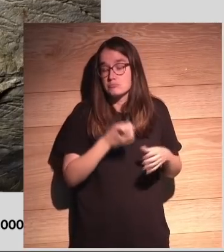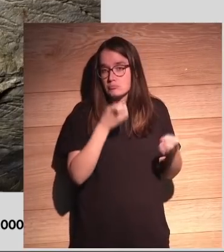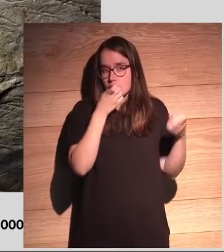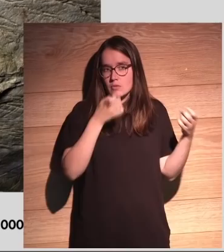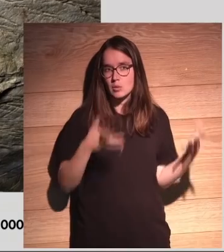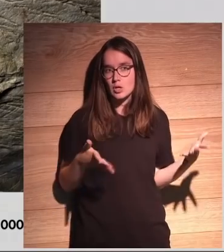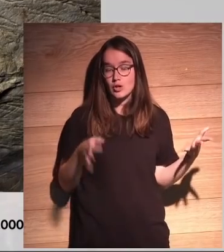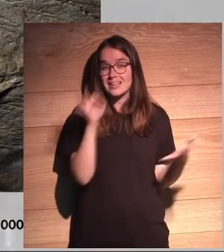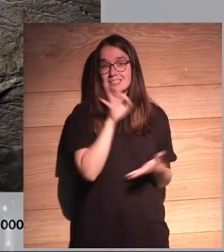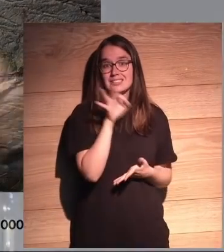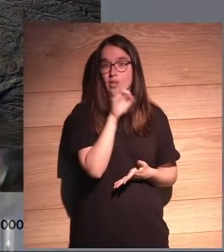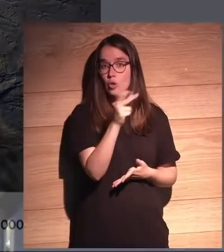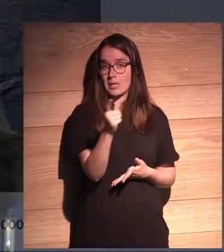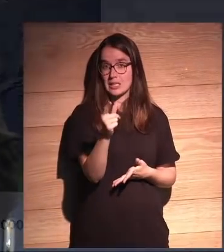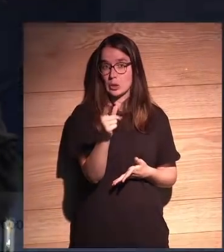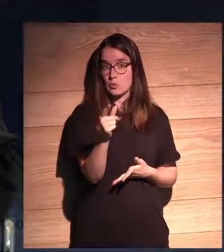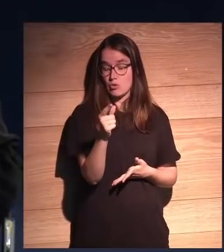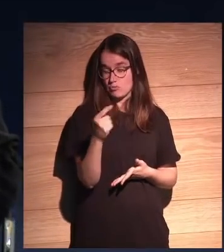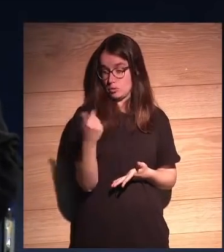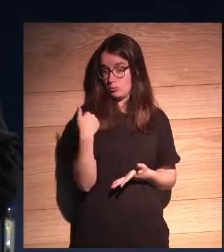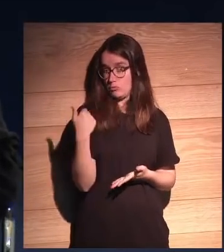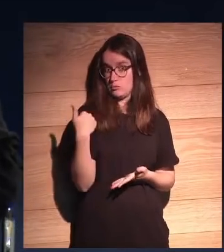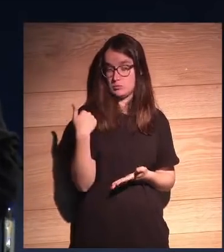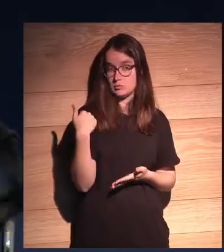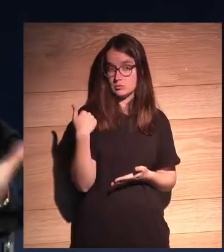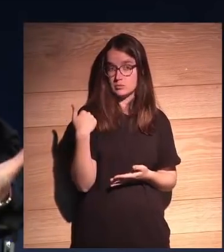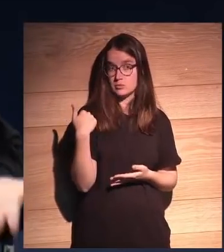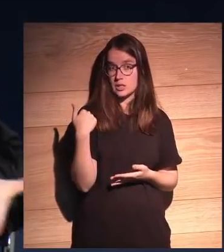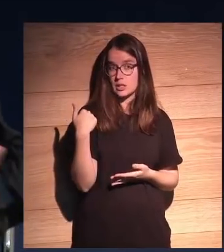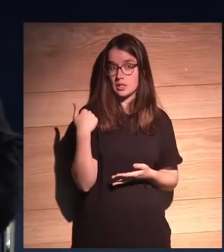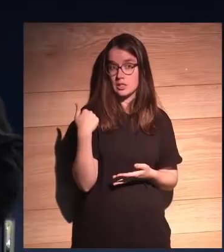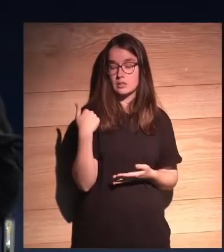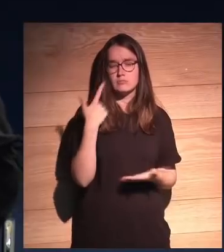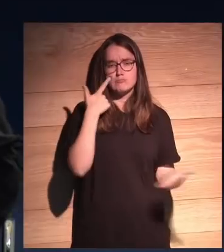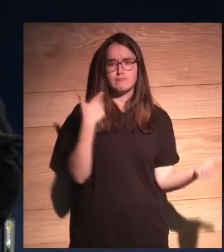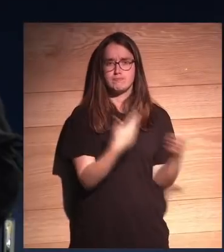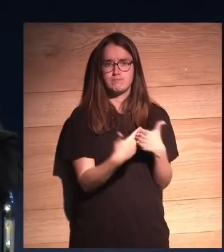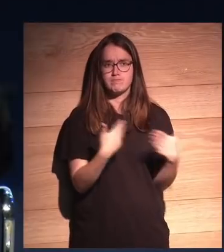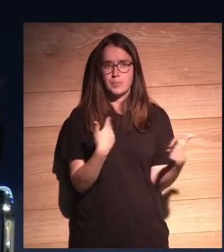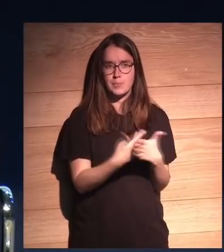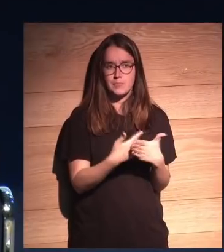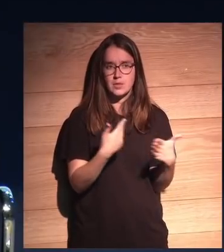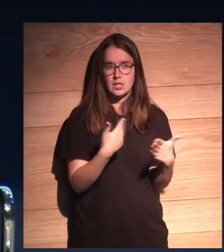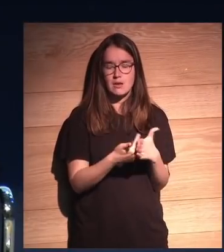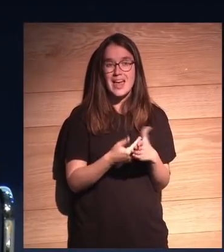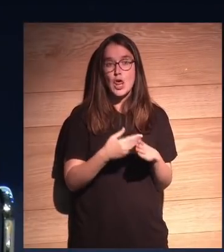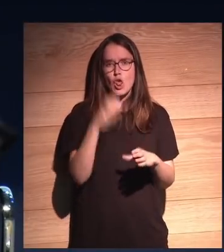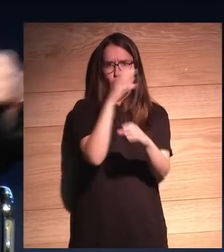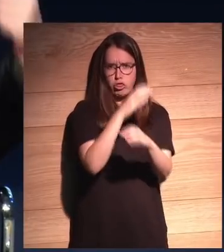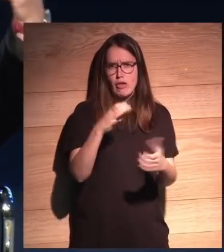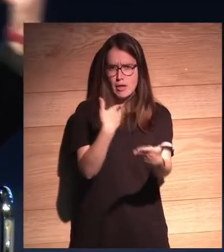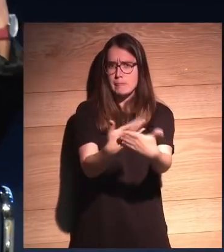Bueno, en este siglo XXI, en estos últimos años, se ha podido demostrar